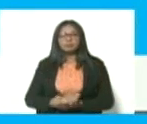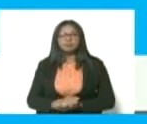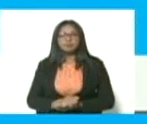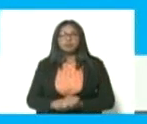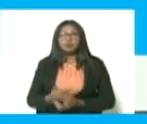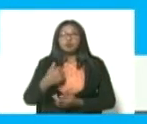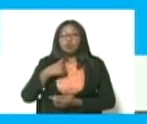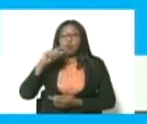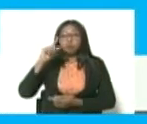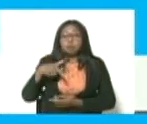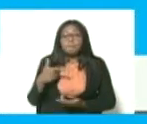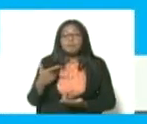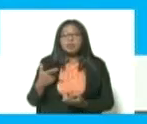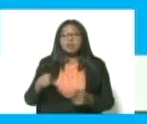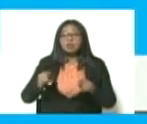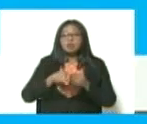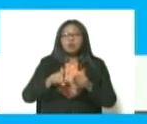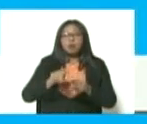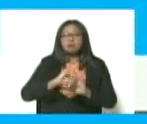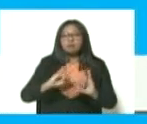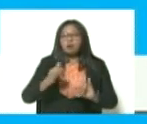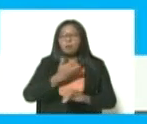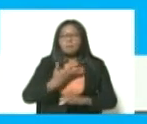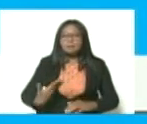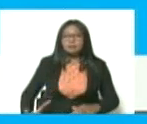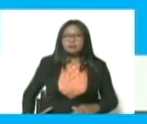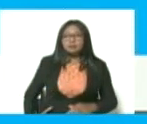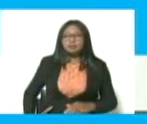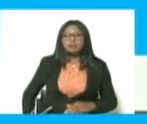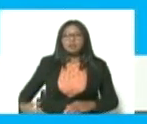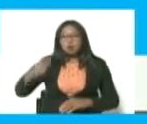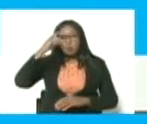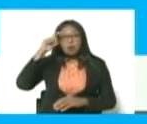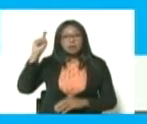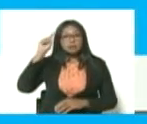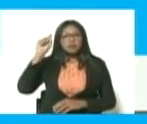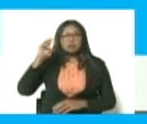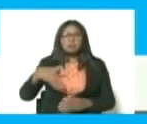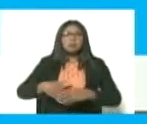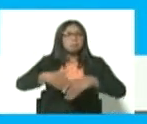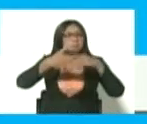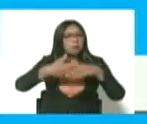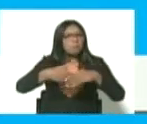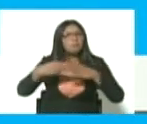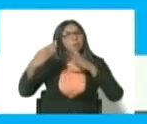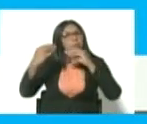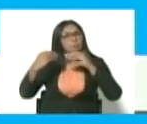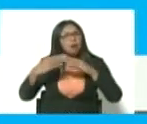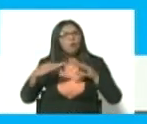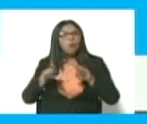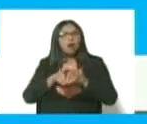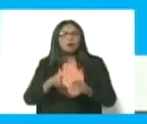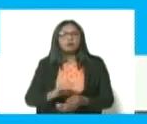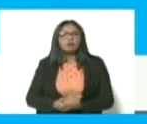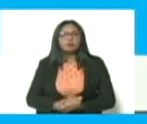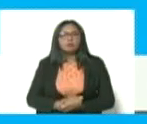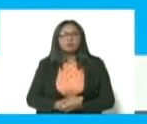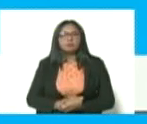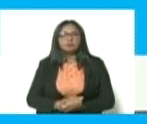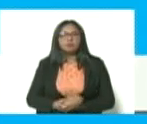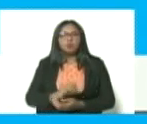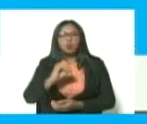yo, ya como presidente, ya como canciller también, lo había saludado y había conversado con él.